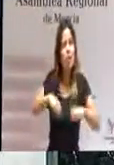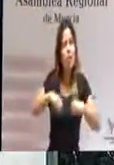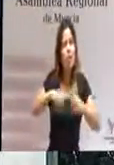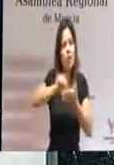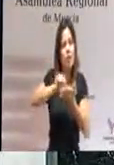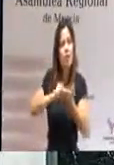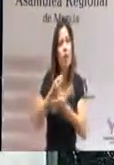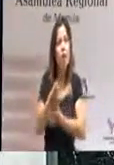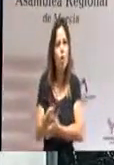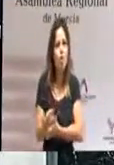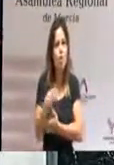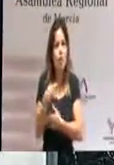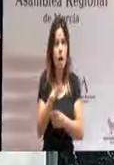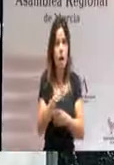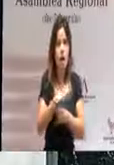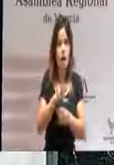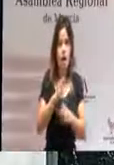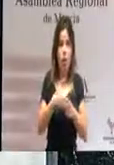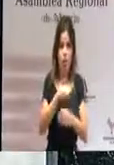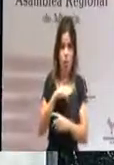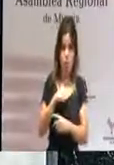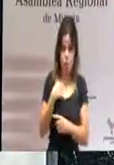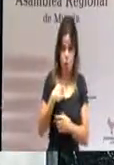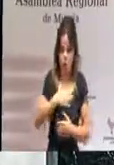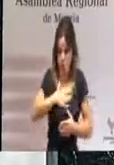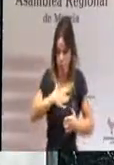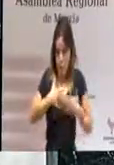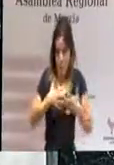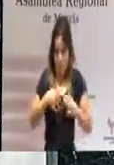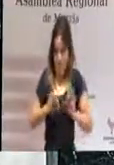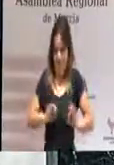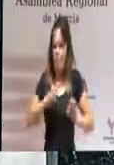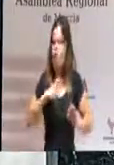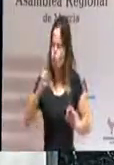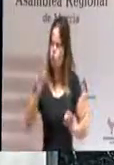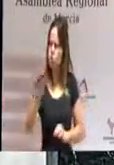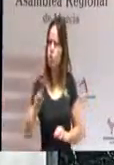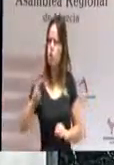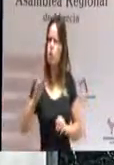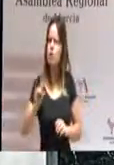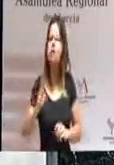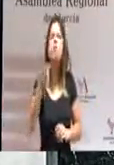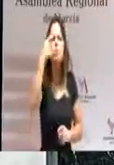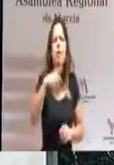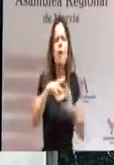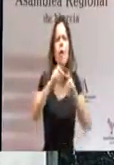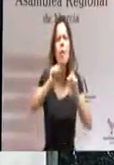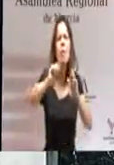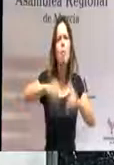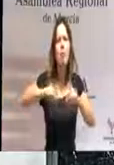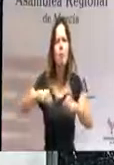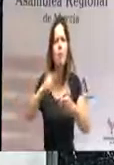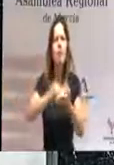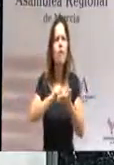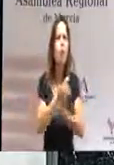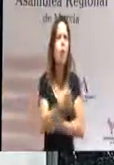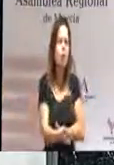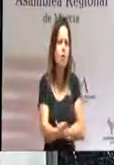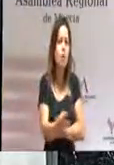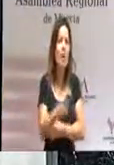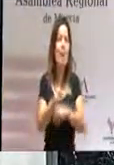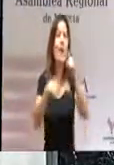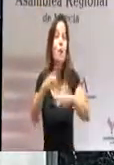regional? Yo ninguno particularmente, pero otros sí, otros sí. ¿Sabe cuántos se han firmado, no? Es consciente. ¿Cuántos se han